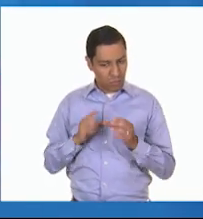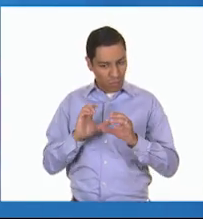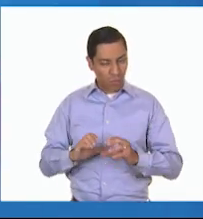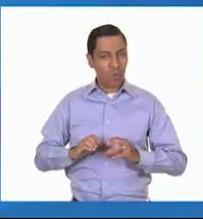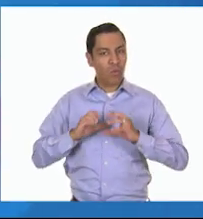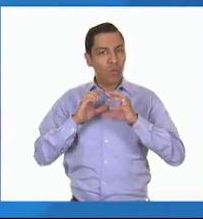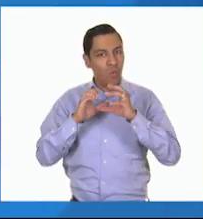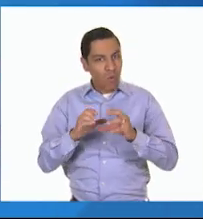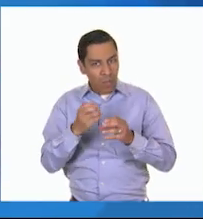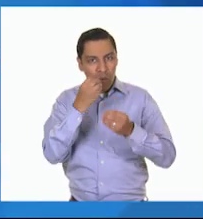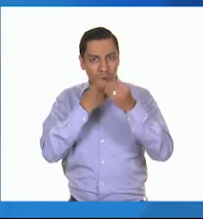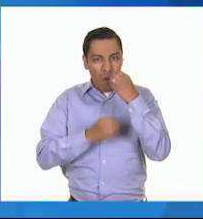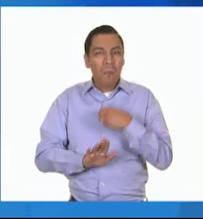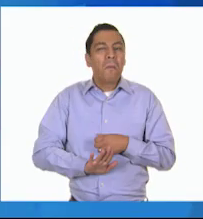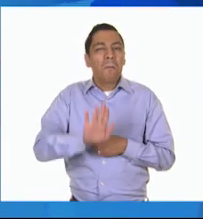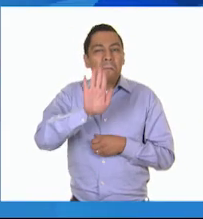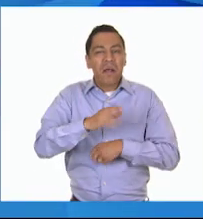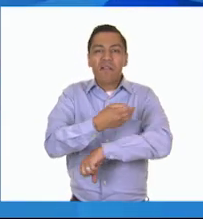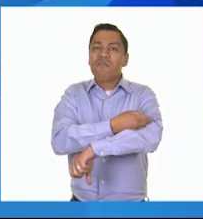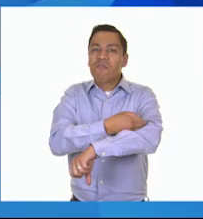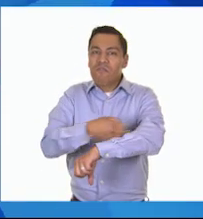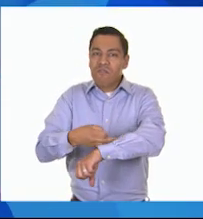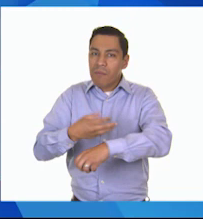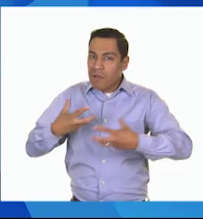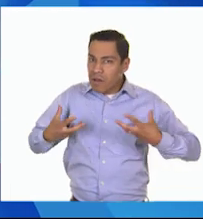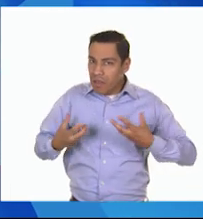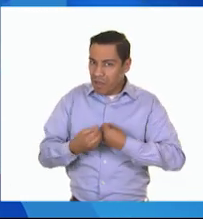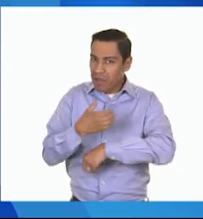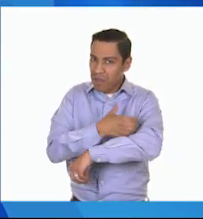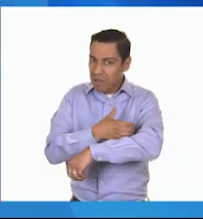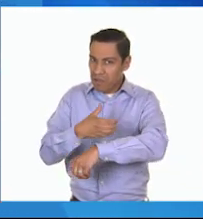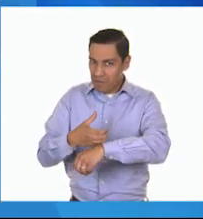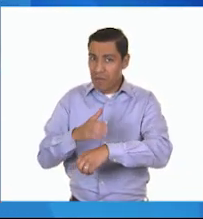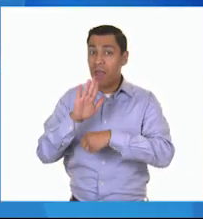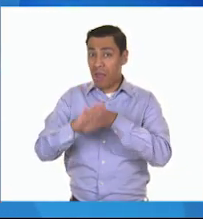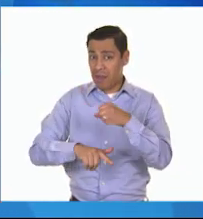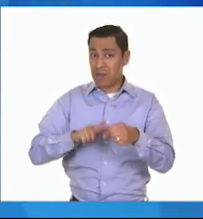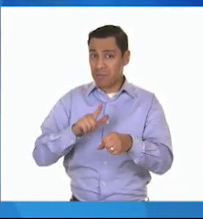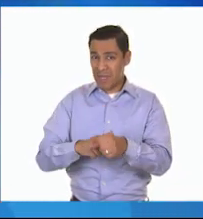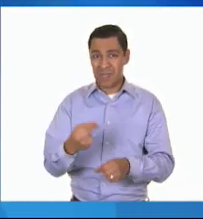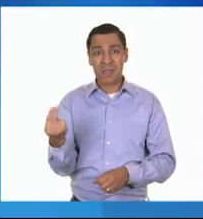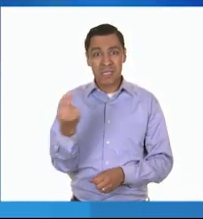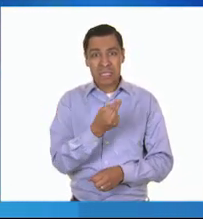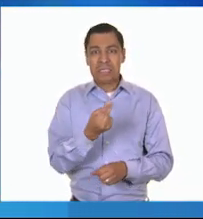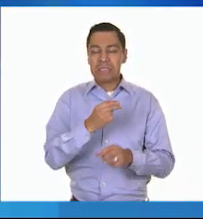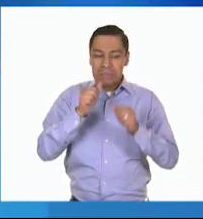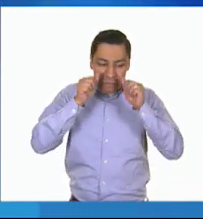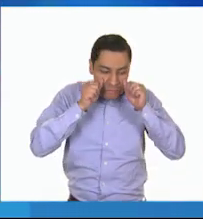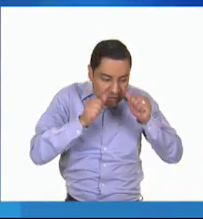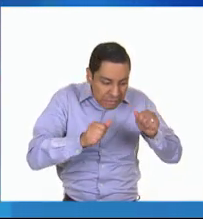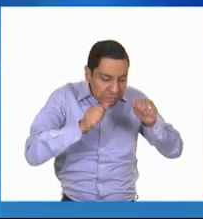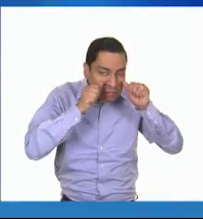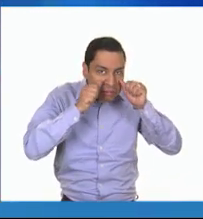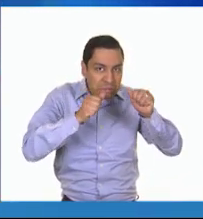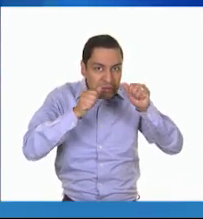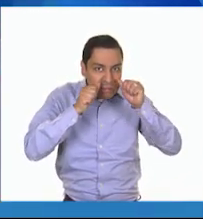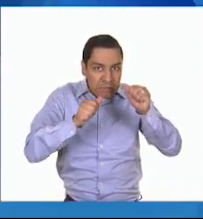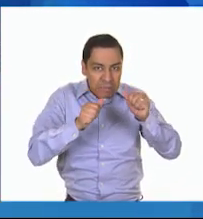más de la familia. Un animal necesita mucha